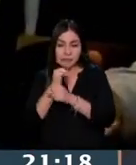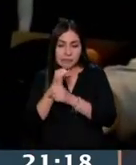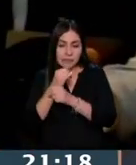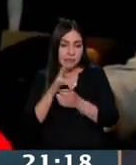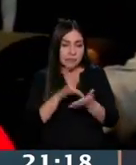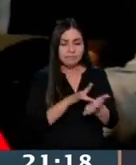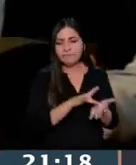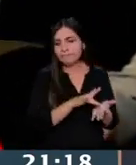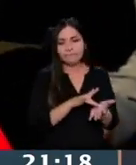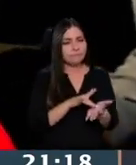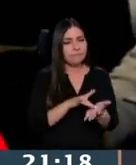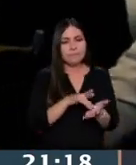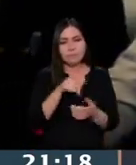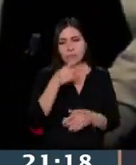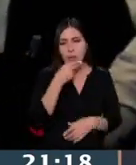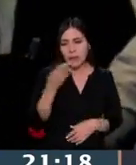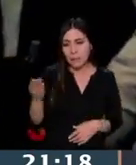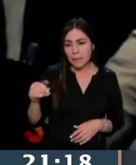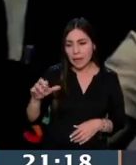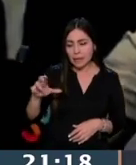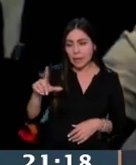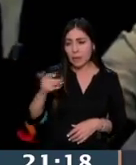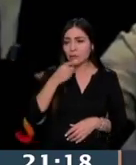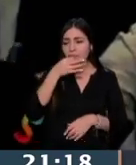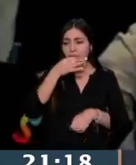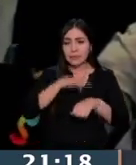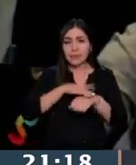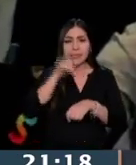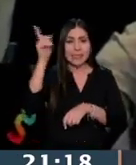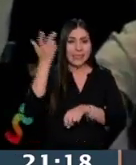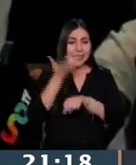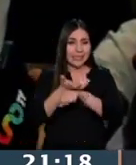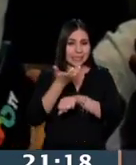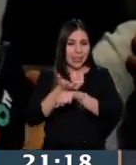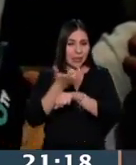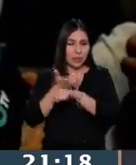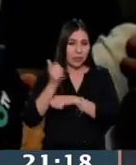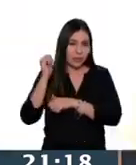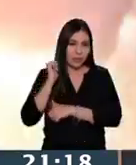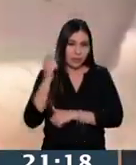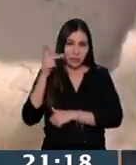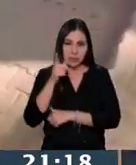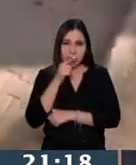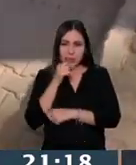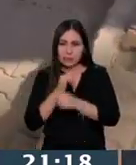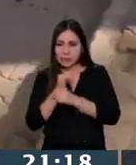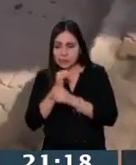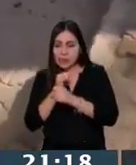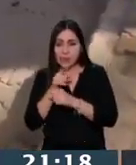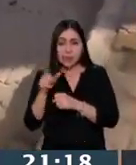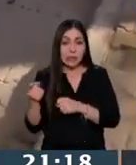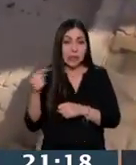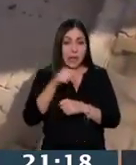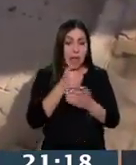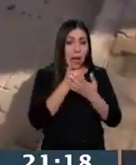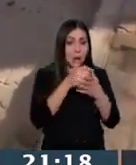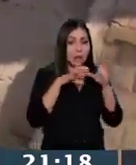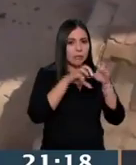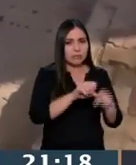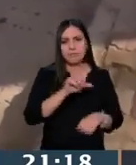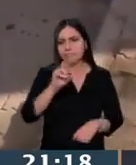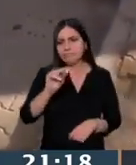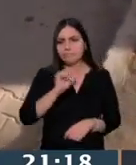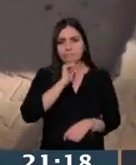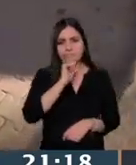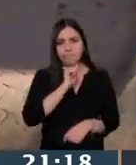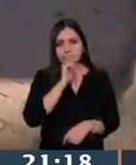aseguró que las agencias estadounidenses no participaron en la captura del narcotraficante, confirmando lo antes dicho por